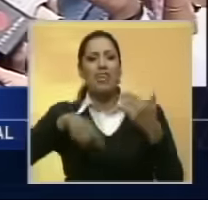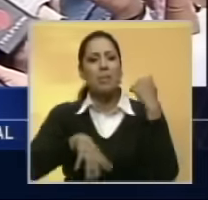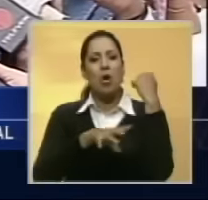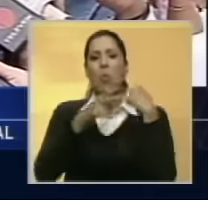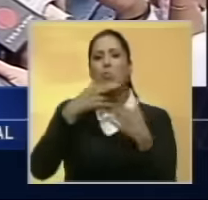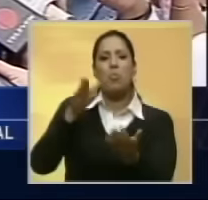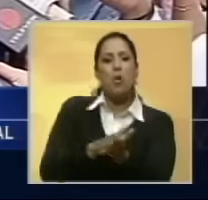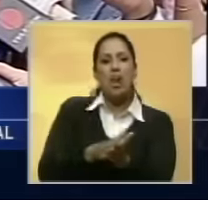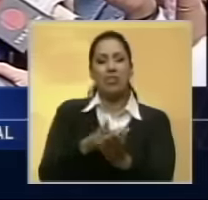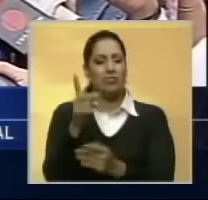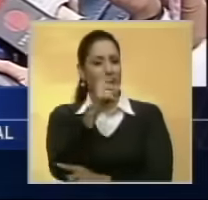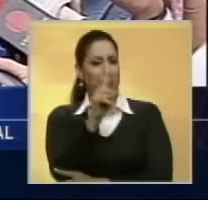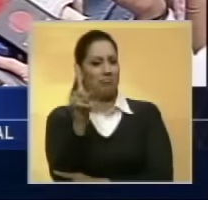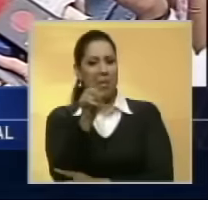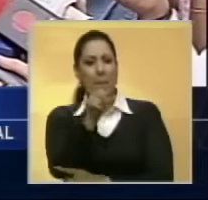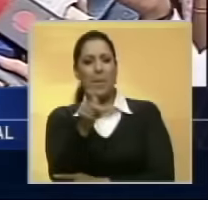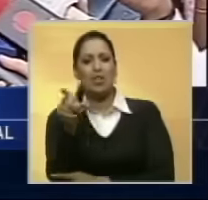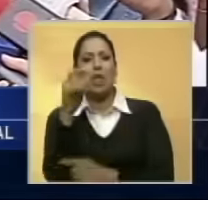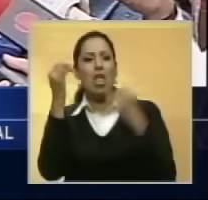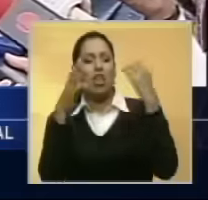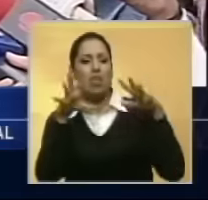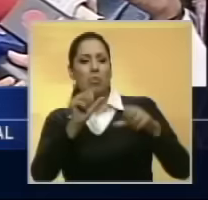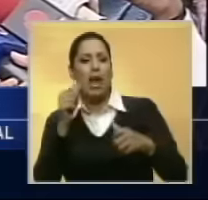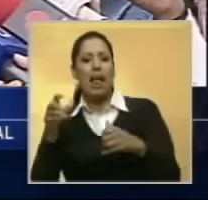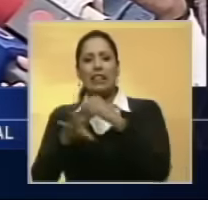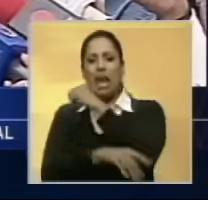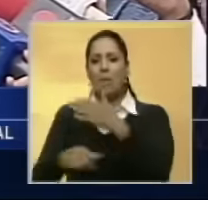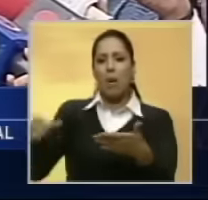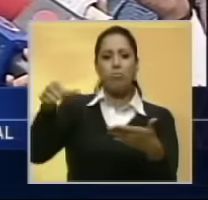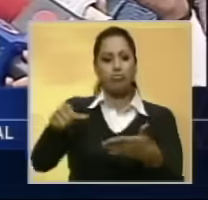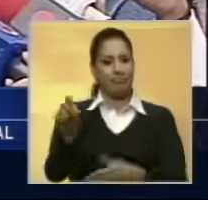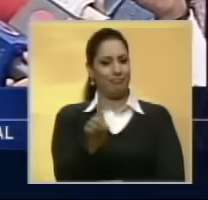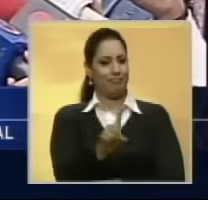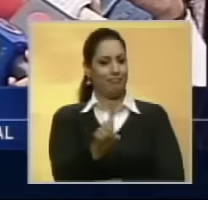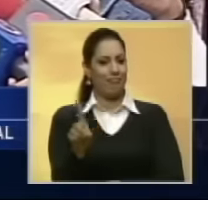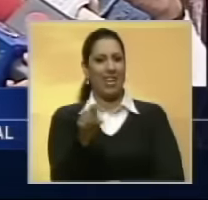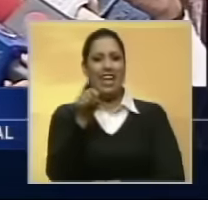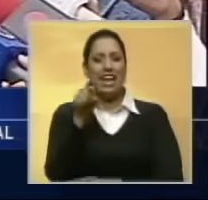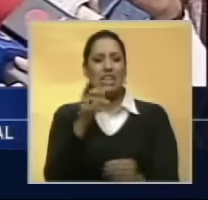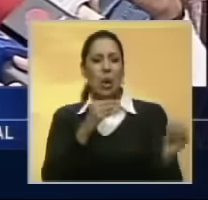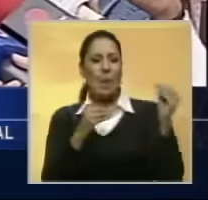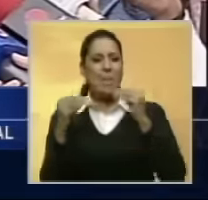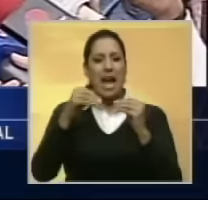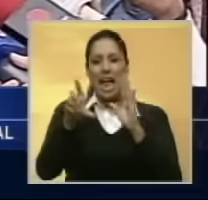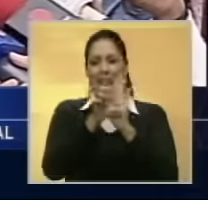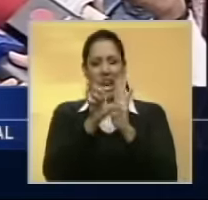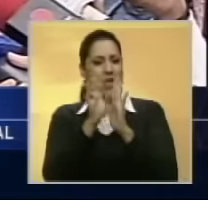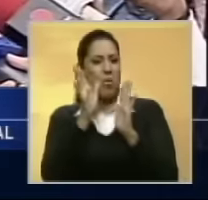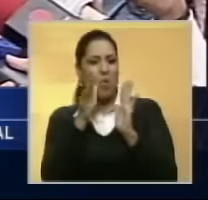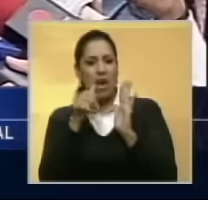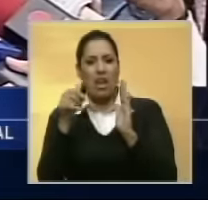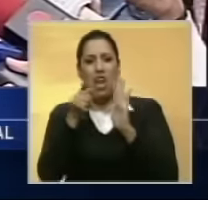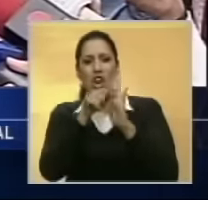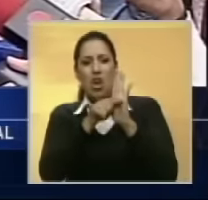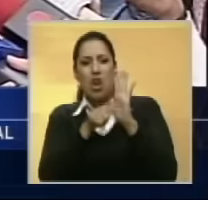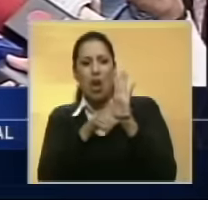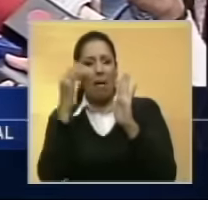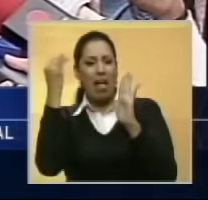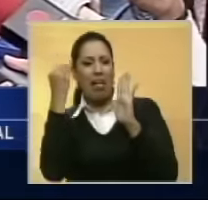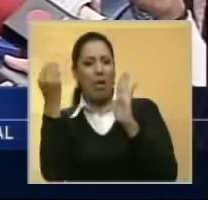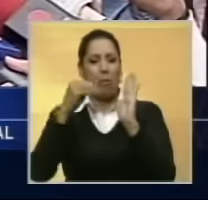muertos, ni de fallecidos, ni de personas a quienes le usurparon su identidad. Todo ese cúmulo ilegal o